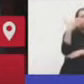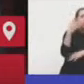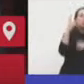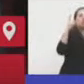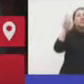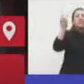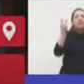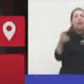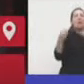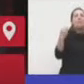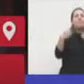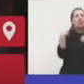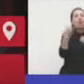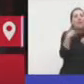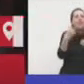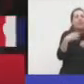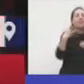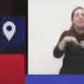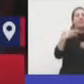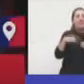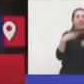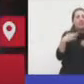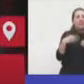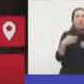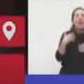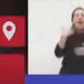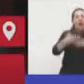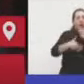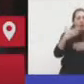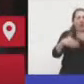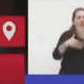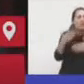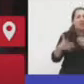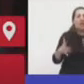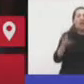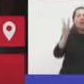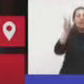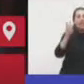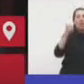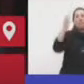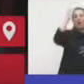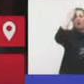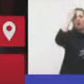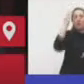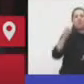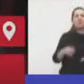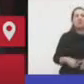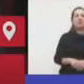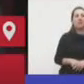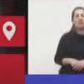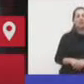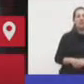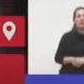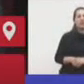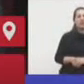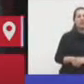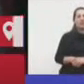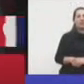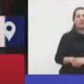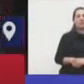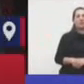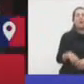discurso de Cristina Fernández de Kirchner que seguramente repetirá mañana. Florencia, ¿cómo cree usted que se está,